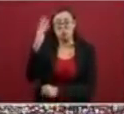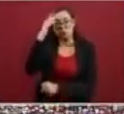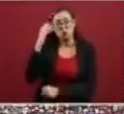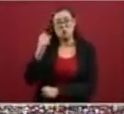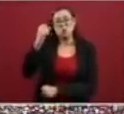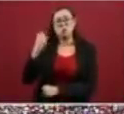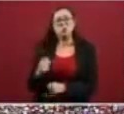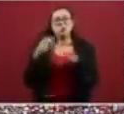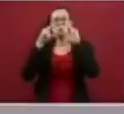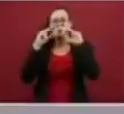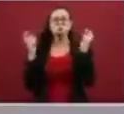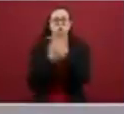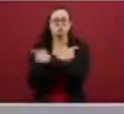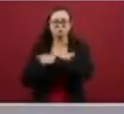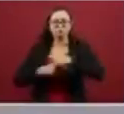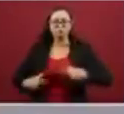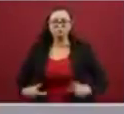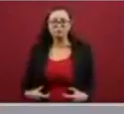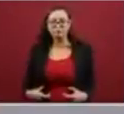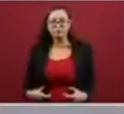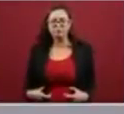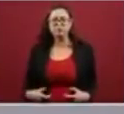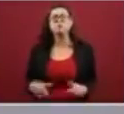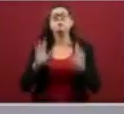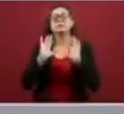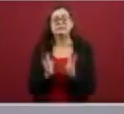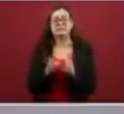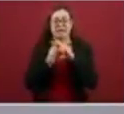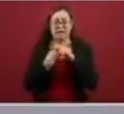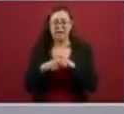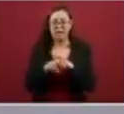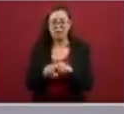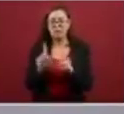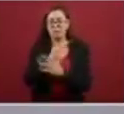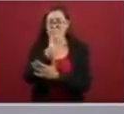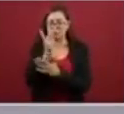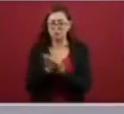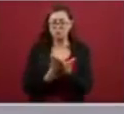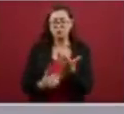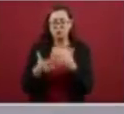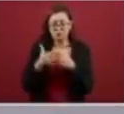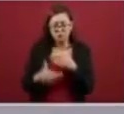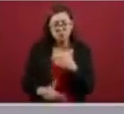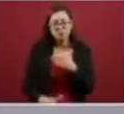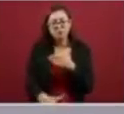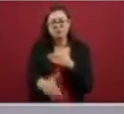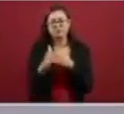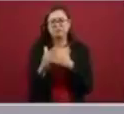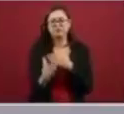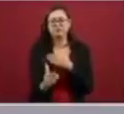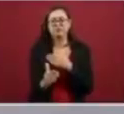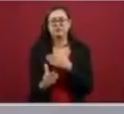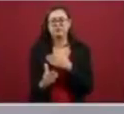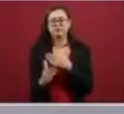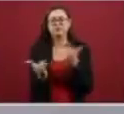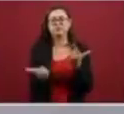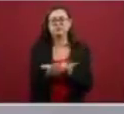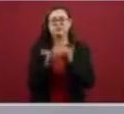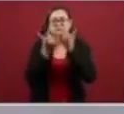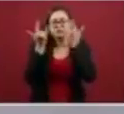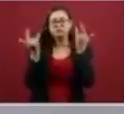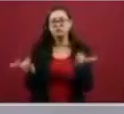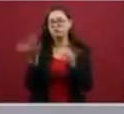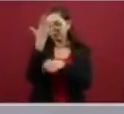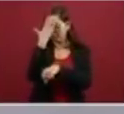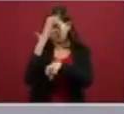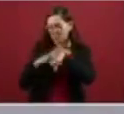Zapata, y ya inició el programa de rescate de la memoria